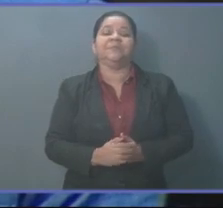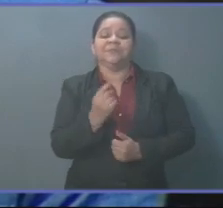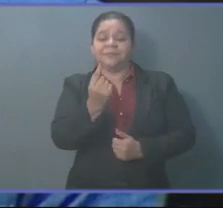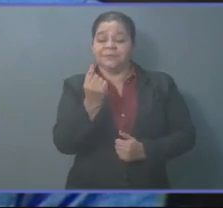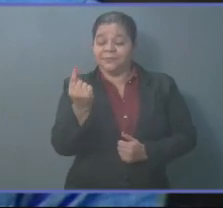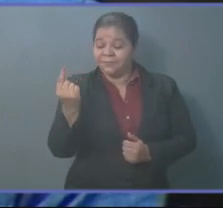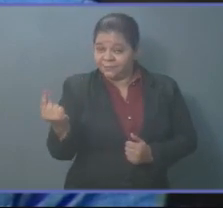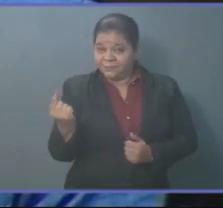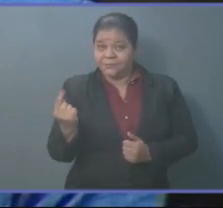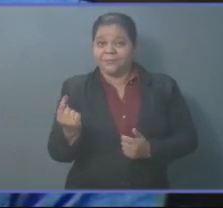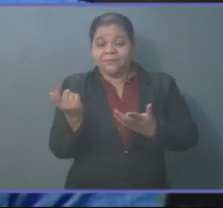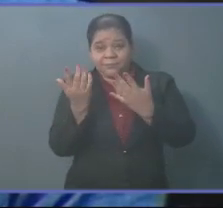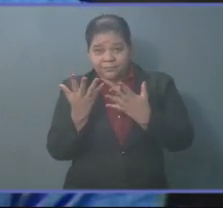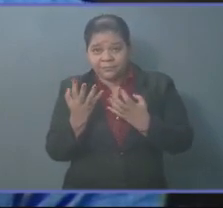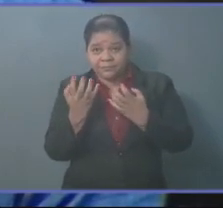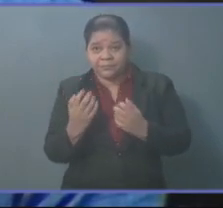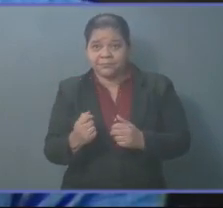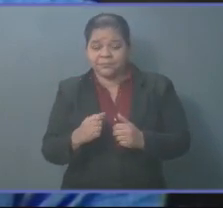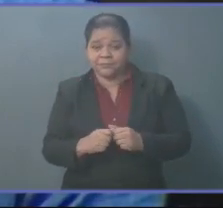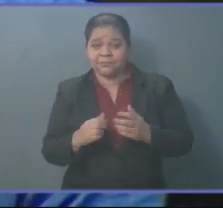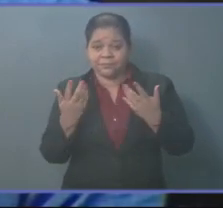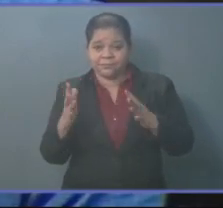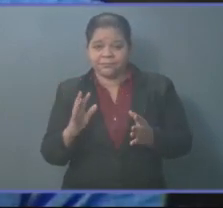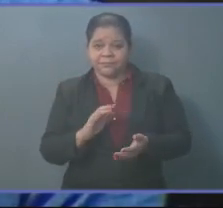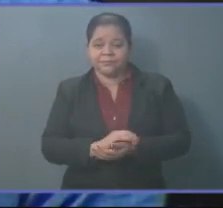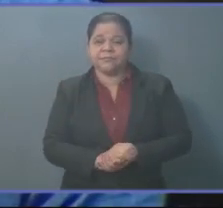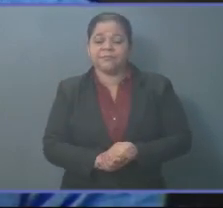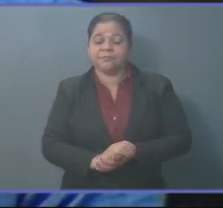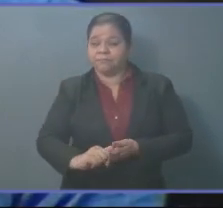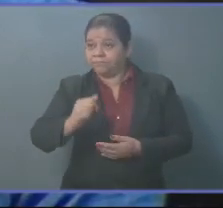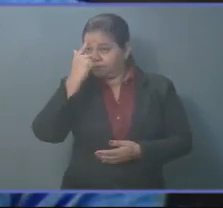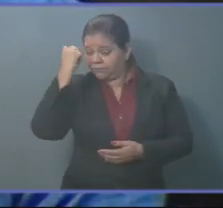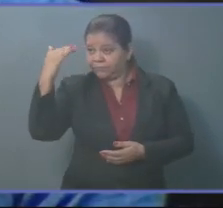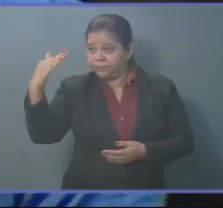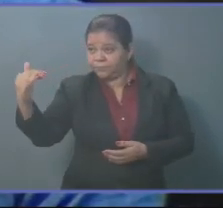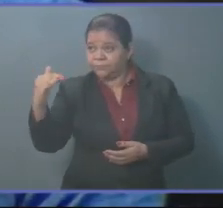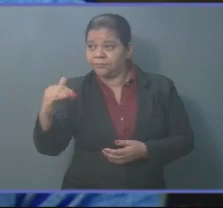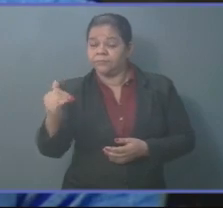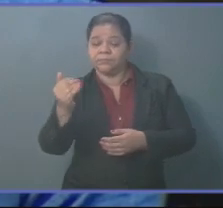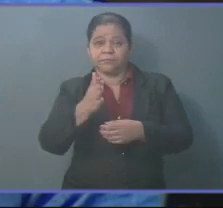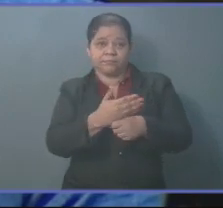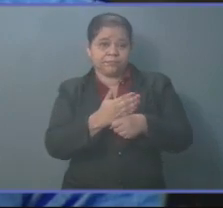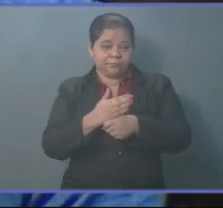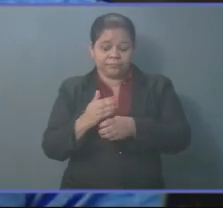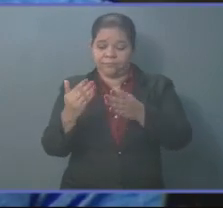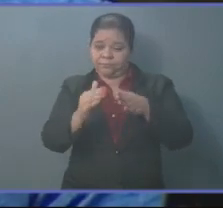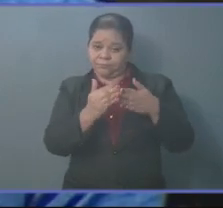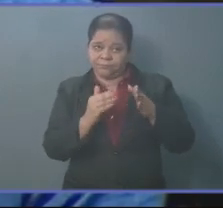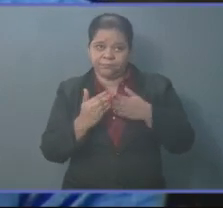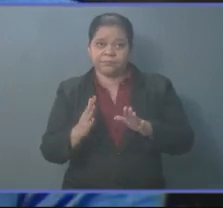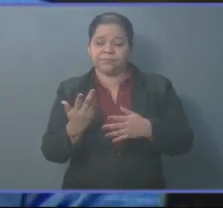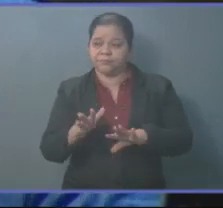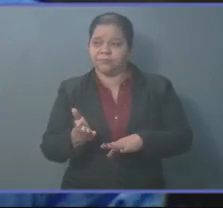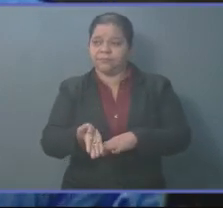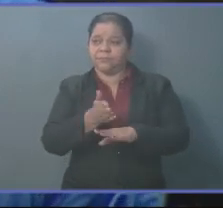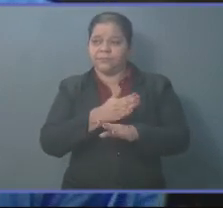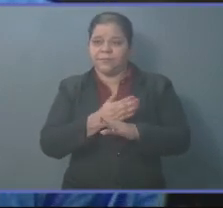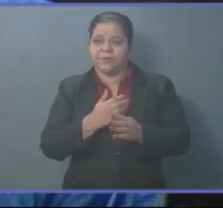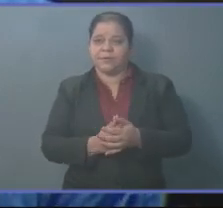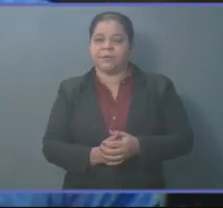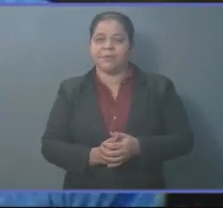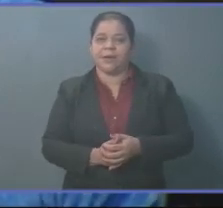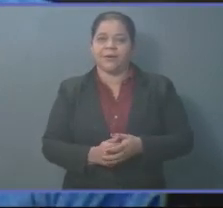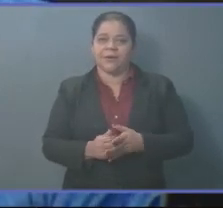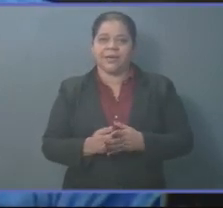ciudadano que quiera interferir, o político, partidario o electoral que quiera interferir en las votaciones que se dan en esta